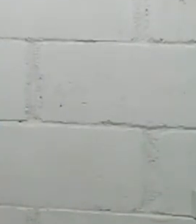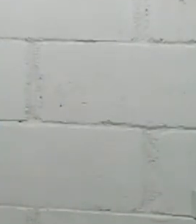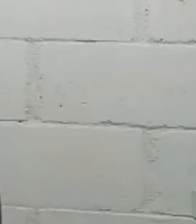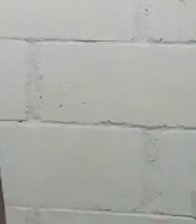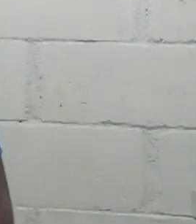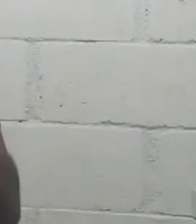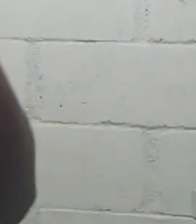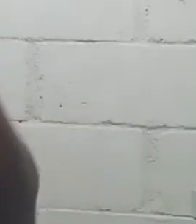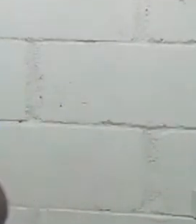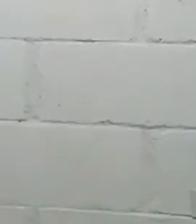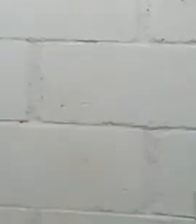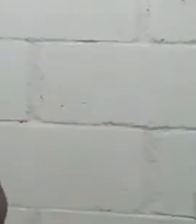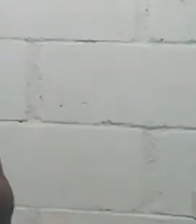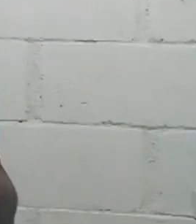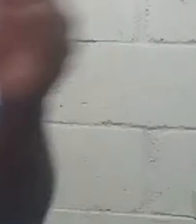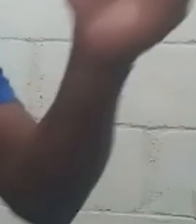kahari inka